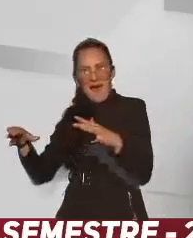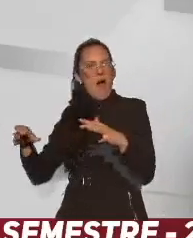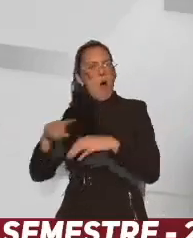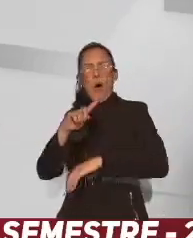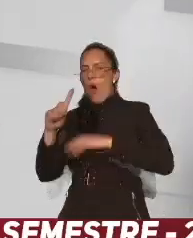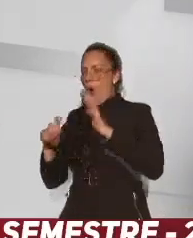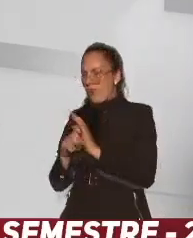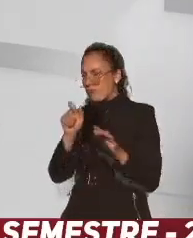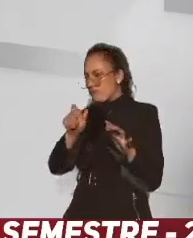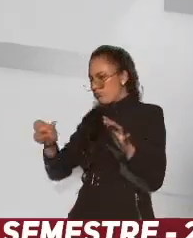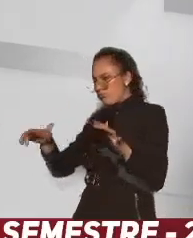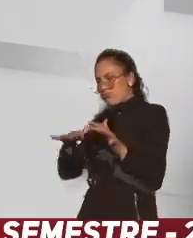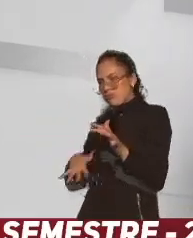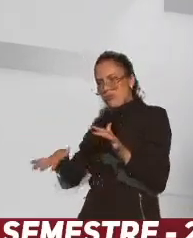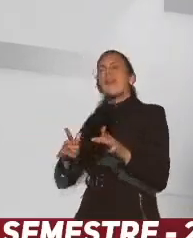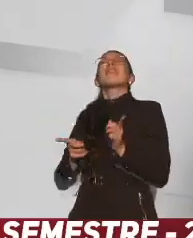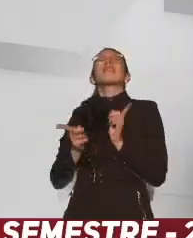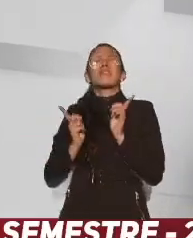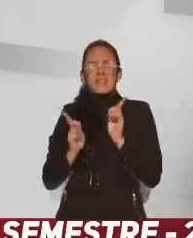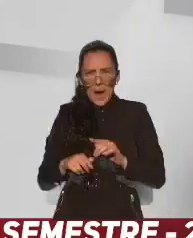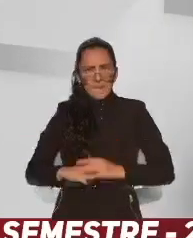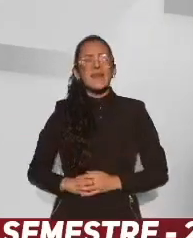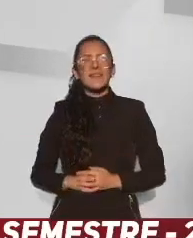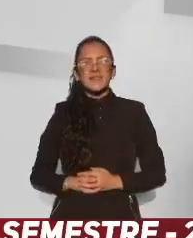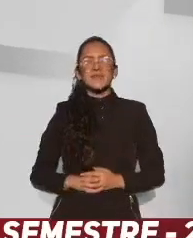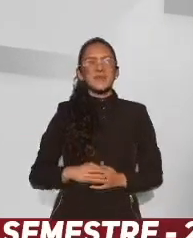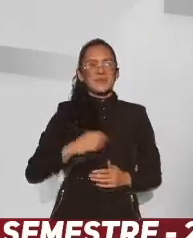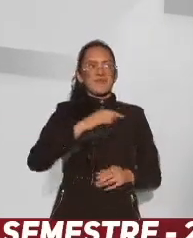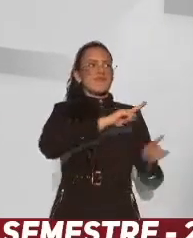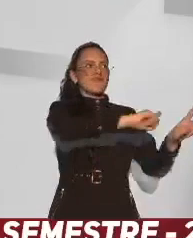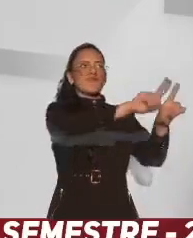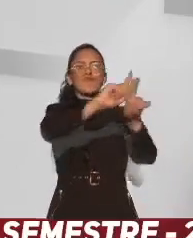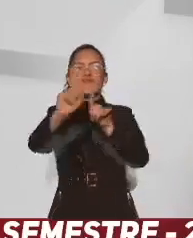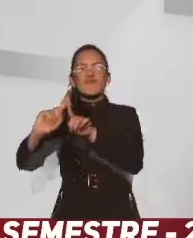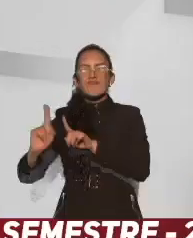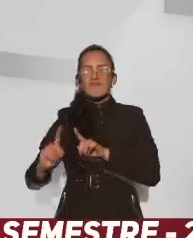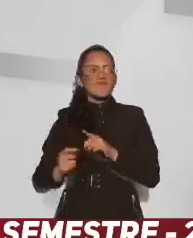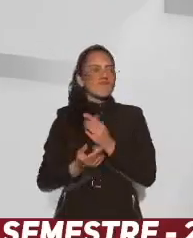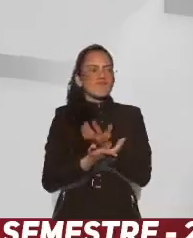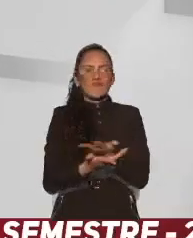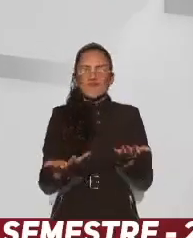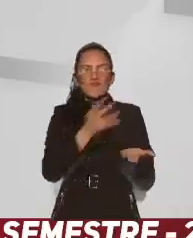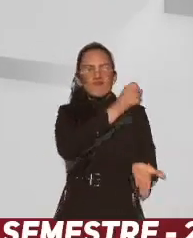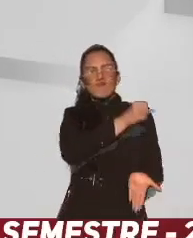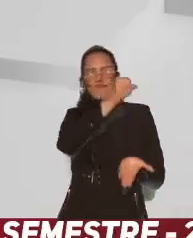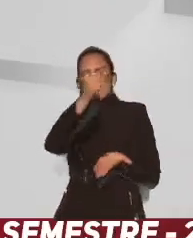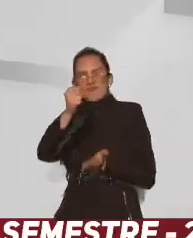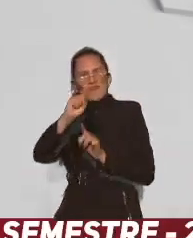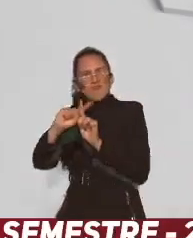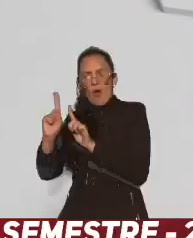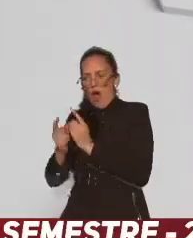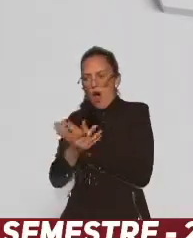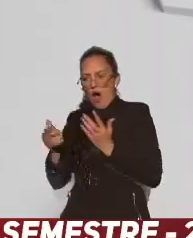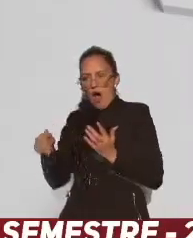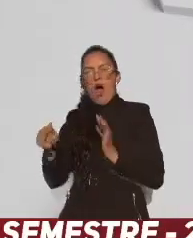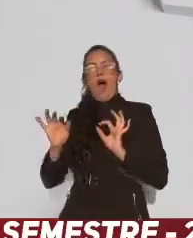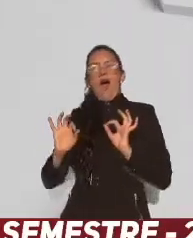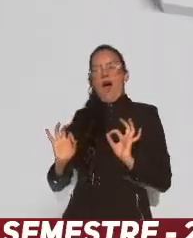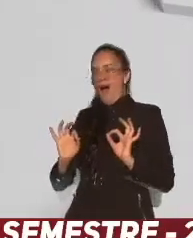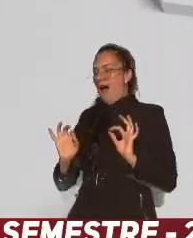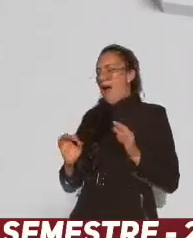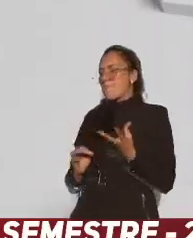asimismo como la disposición de los medios y recursos para el funcionamiento de las